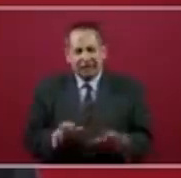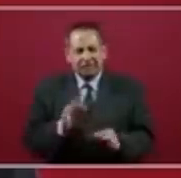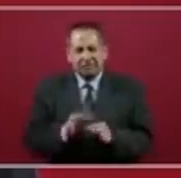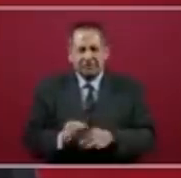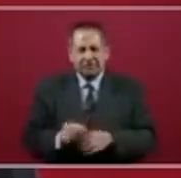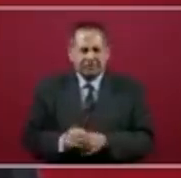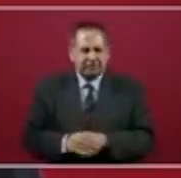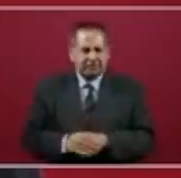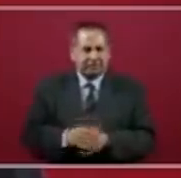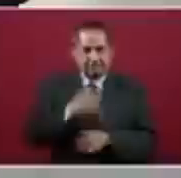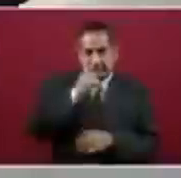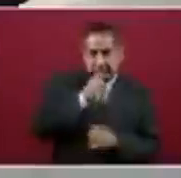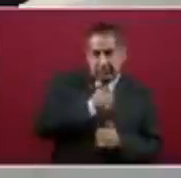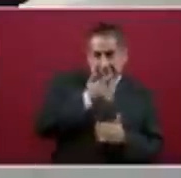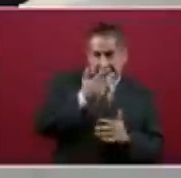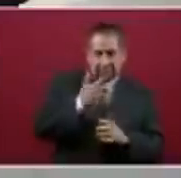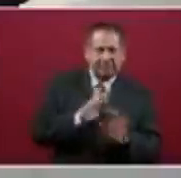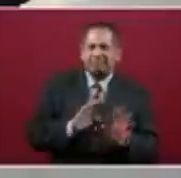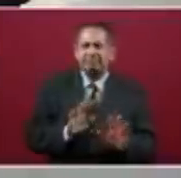estas manifestaciones.